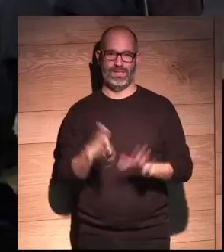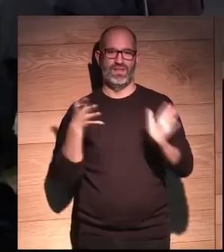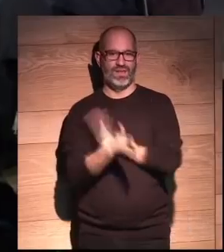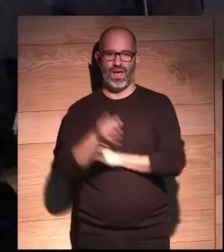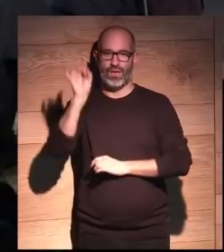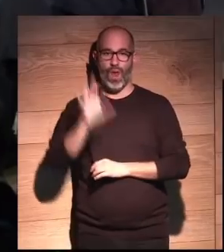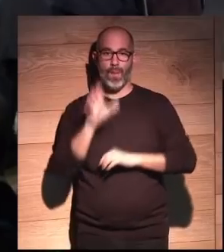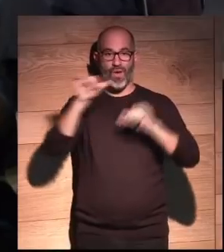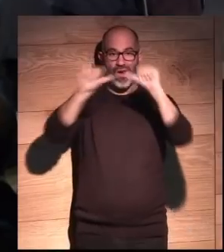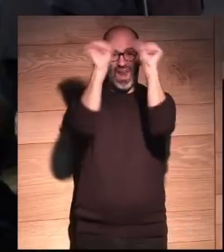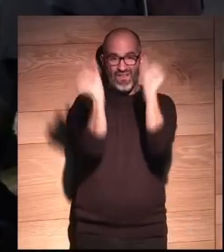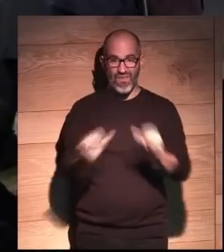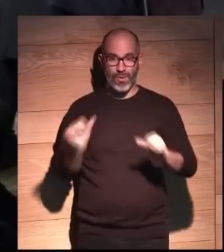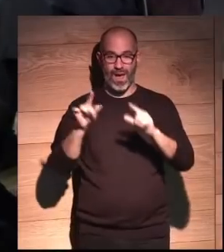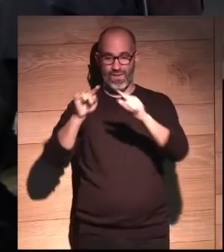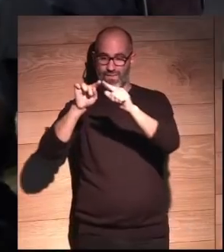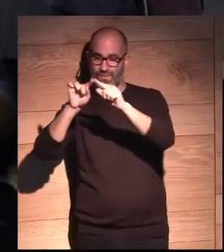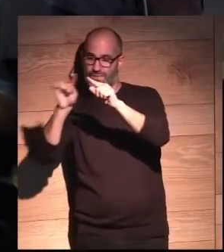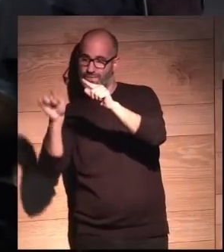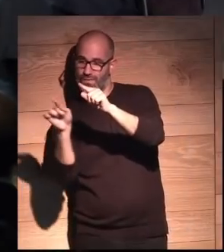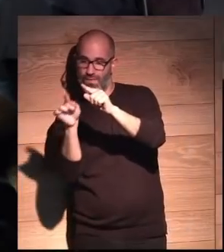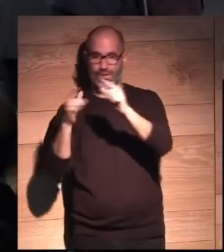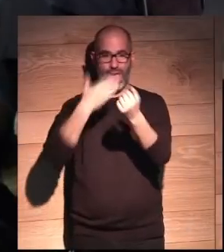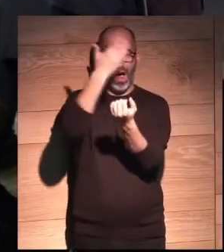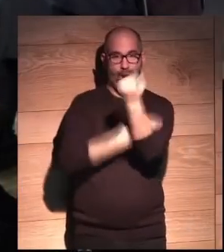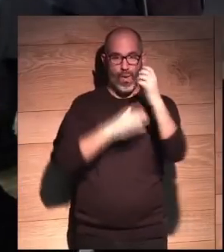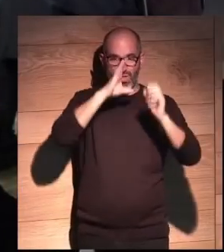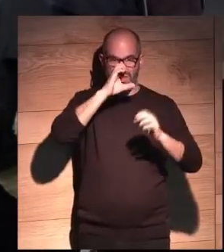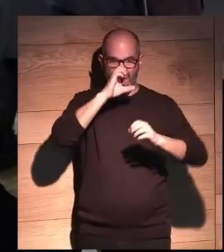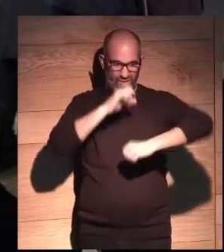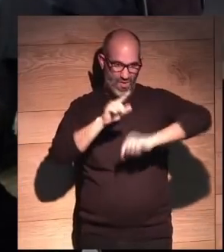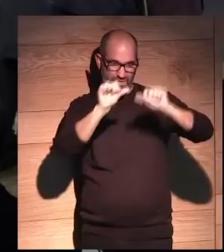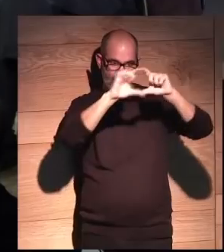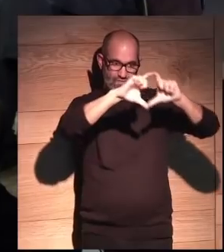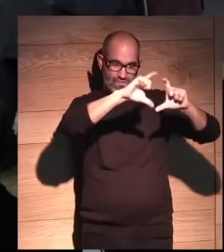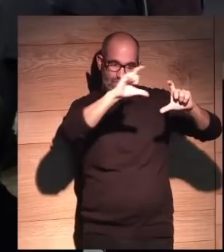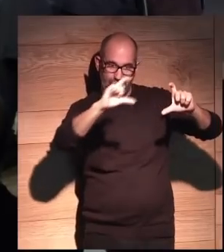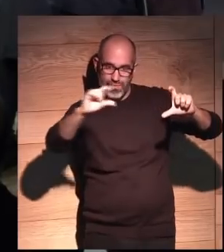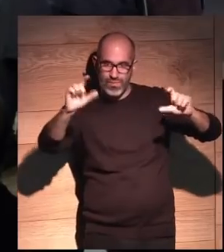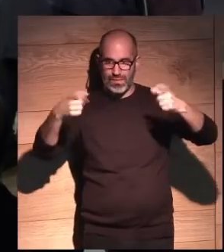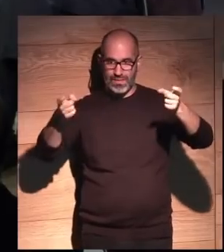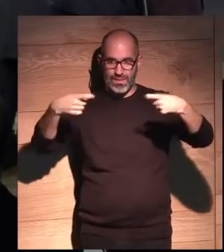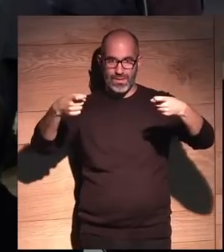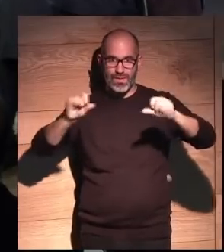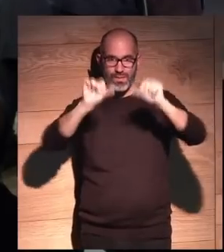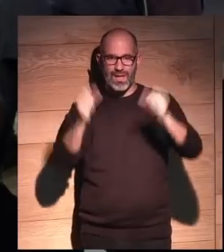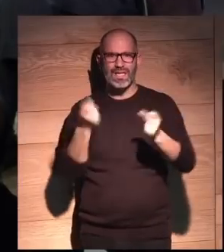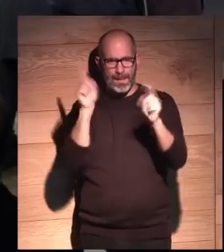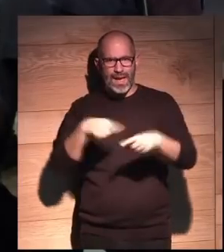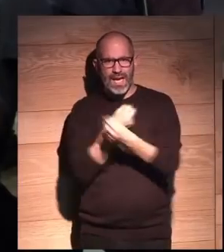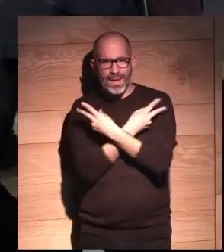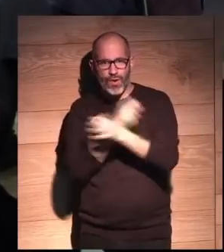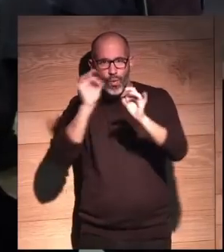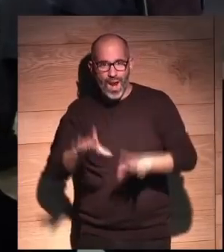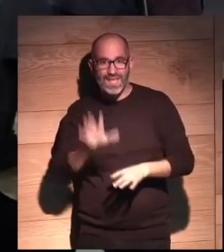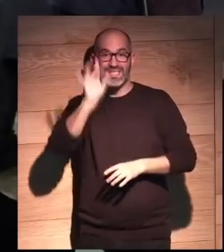mismo, sí. Por la forma curva que tiene la pata del cerdo, ¿no? Y que tiene también bueno, la gamba. Y camarero viene también del mismo sitio. El que